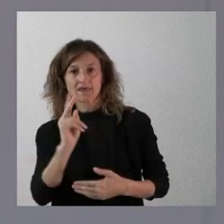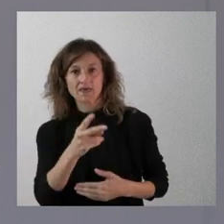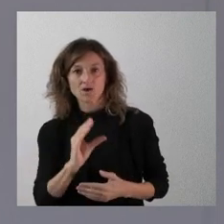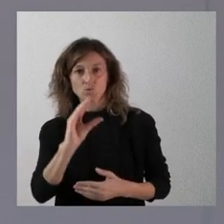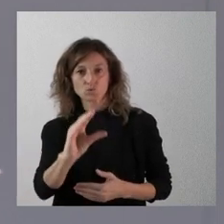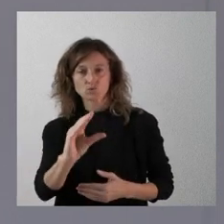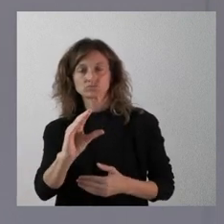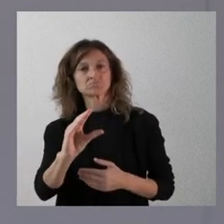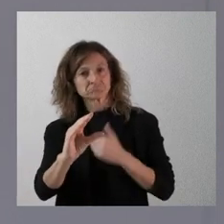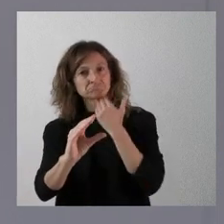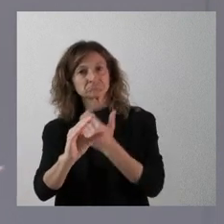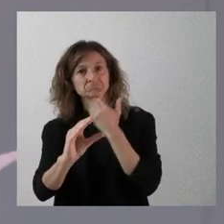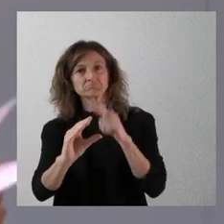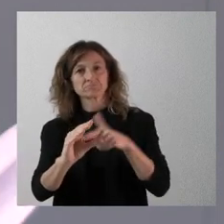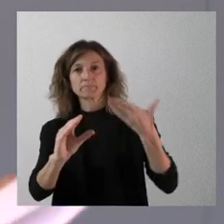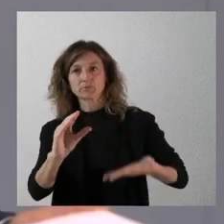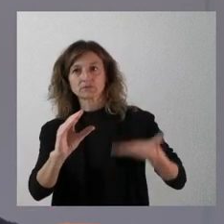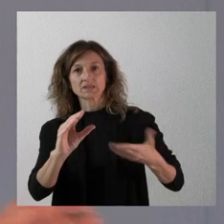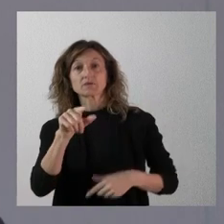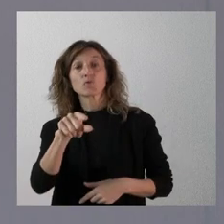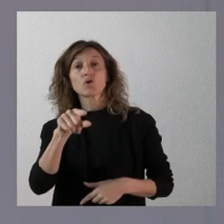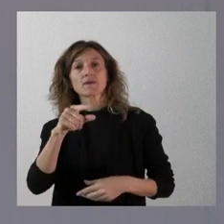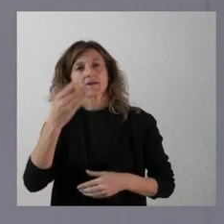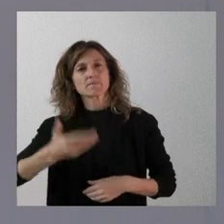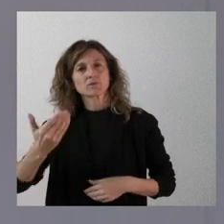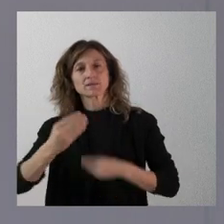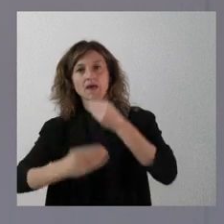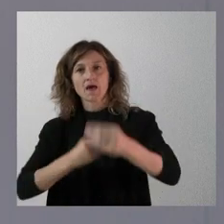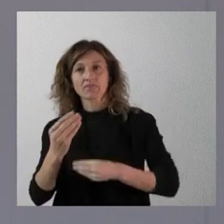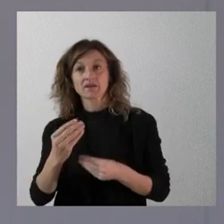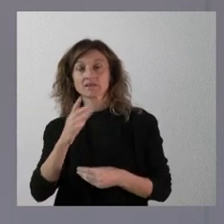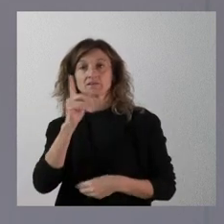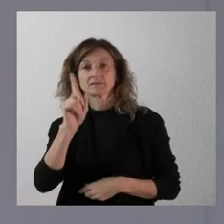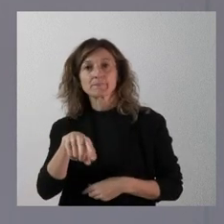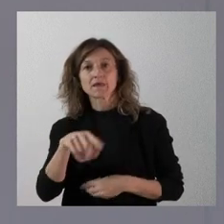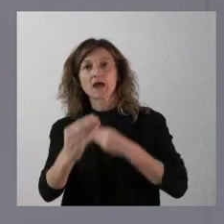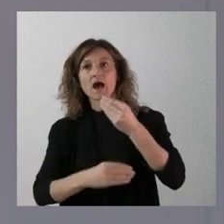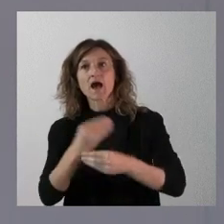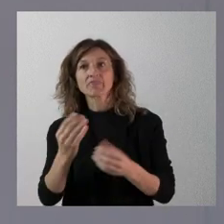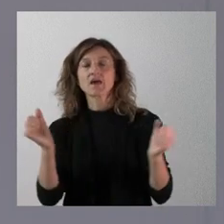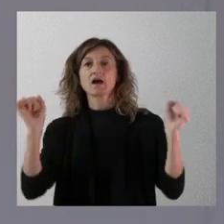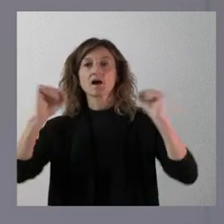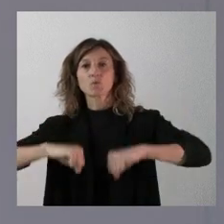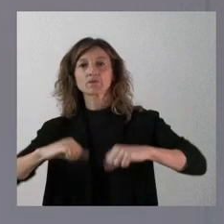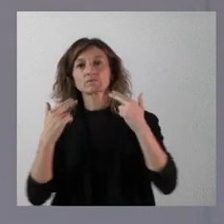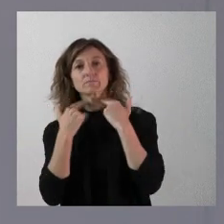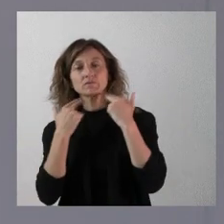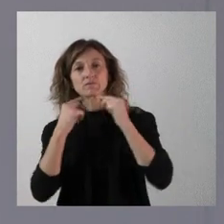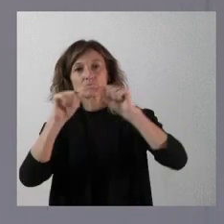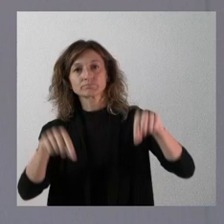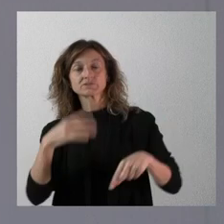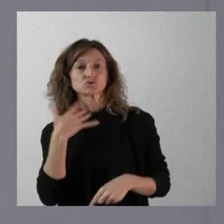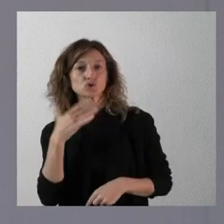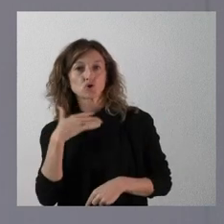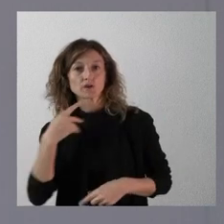es una cifra ciertamente relevante en una actuación que es imprescindible de la misma forma que se hace un acuerdo con la diputación provincial de Soria